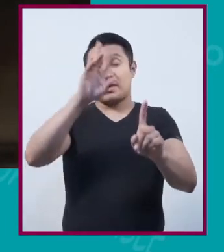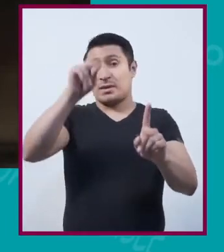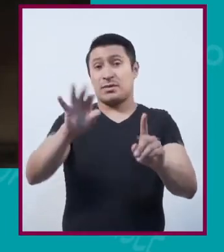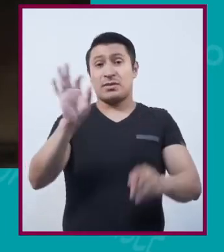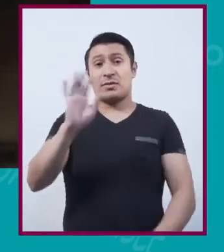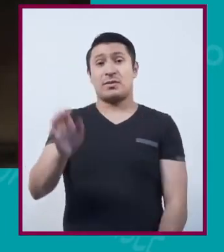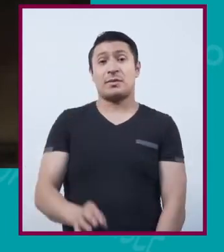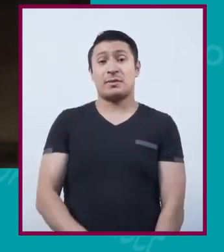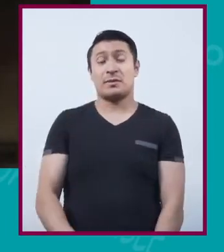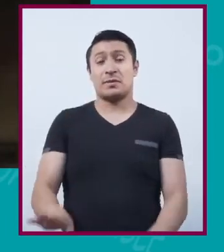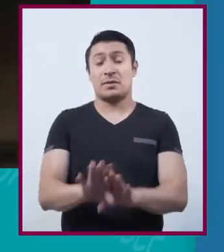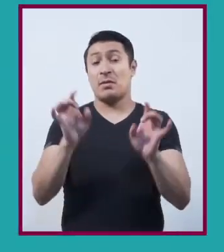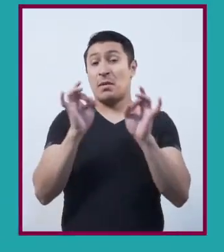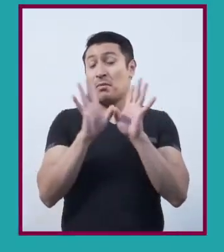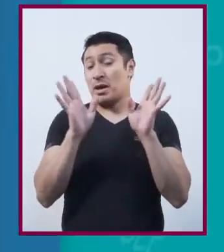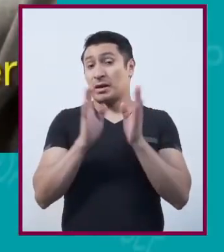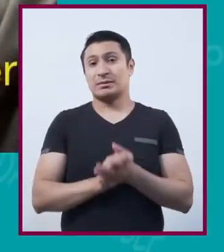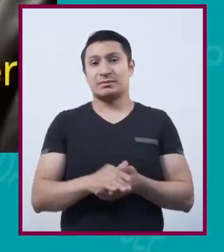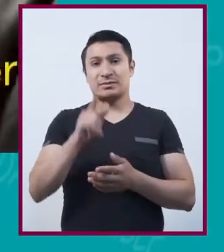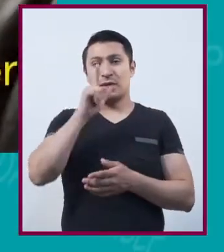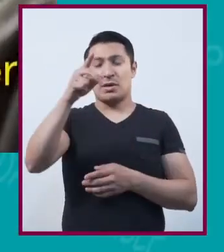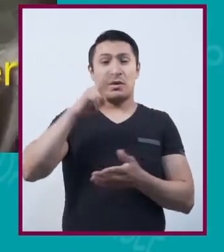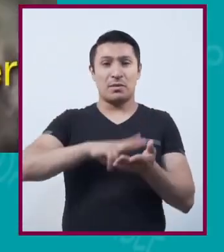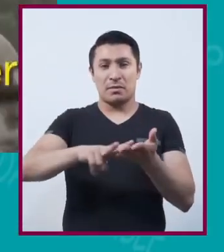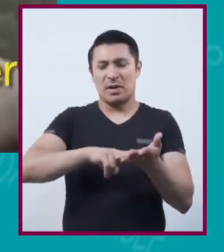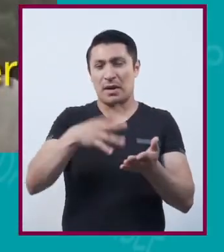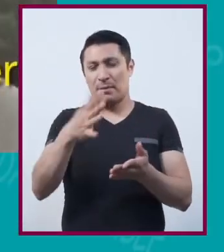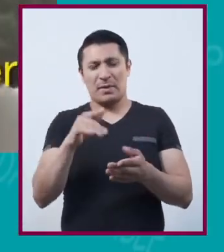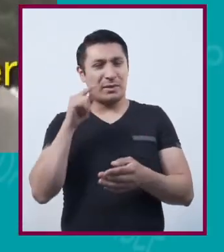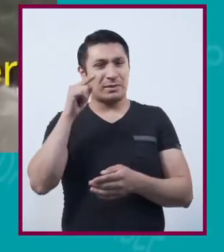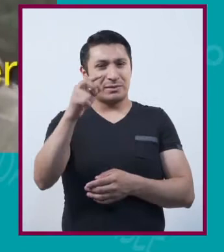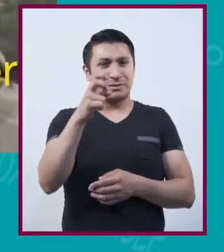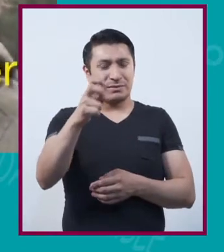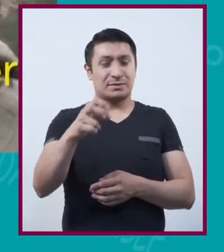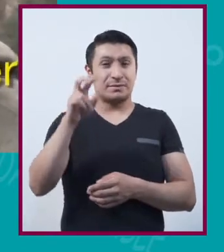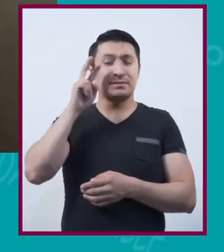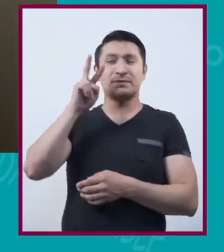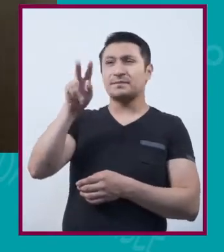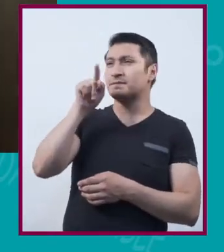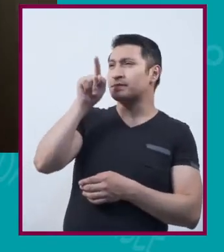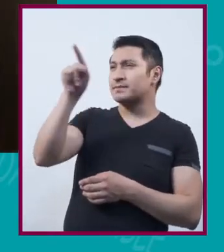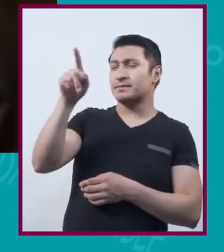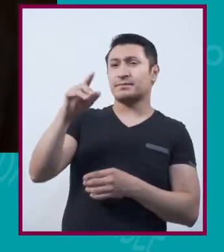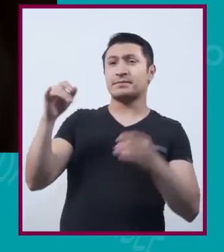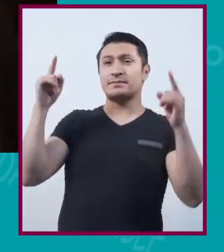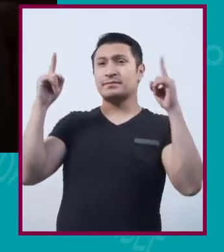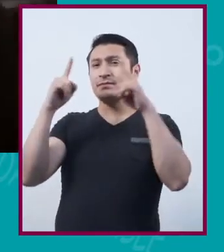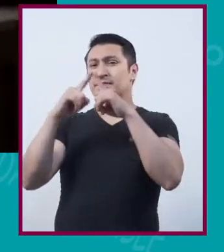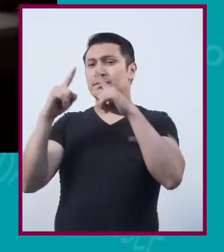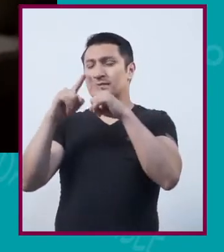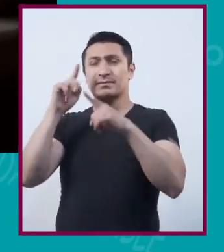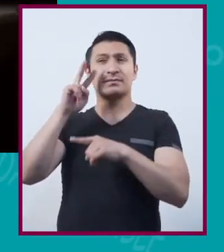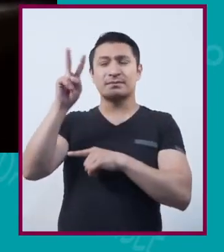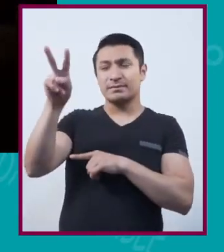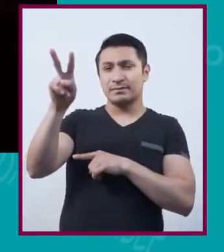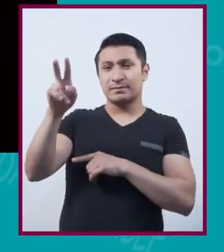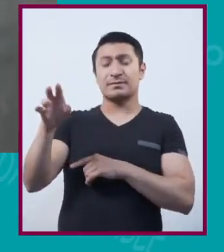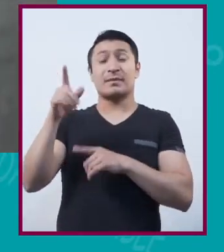se realizan de manera espontánea. Lanza una luz verde más o menos a esa altura. Aquella altura de la